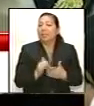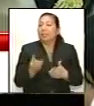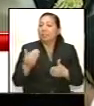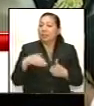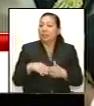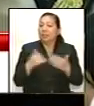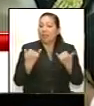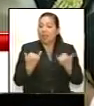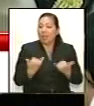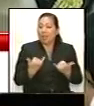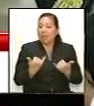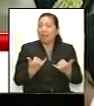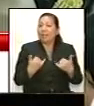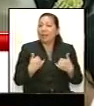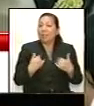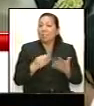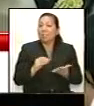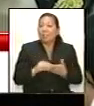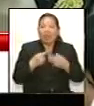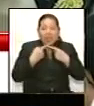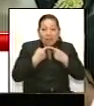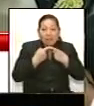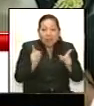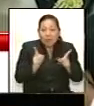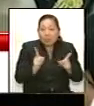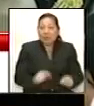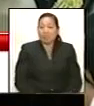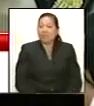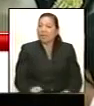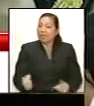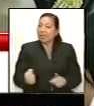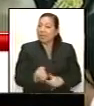incorporar ahora y vamos a tener algo de información es justamente